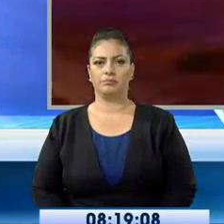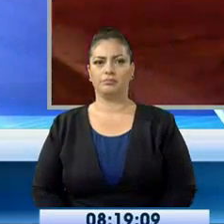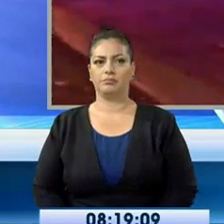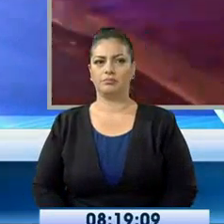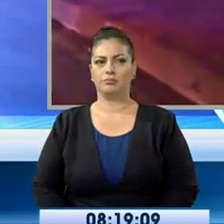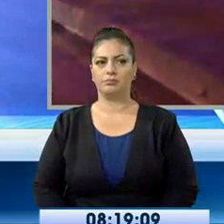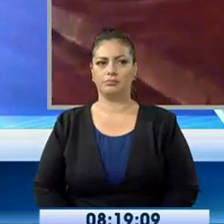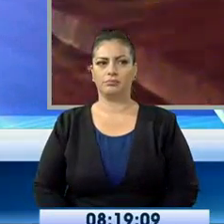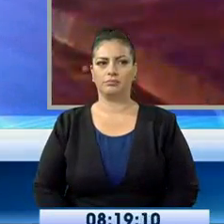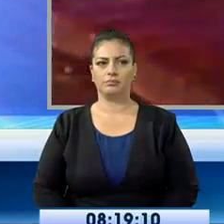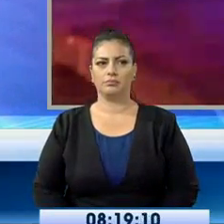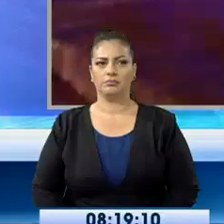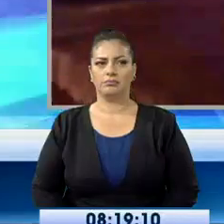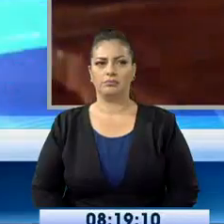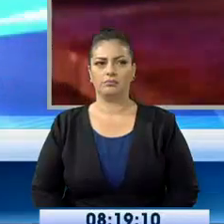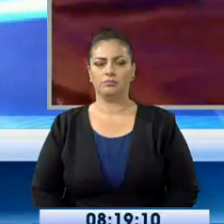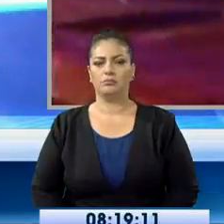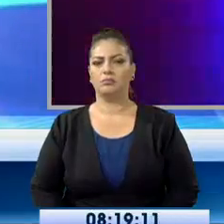cortan